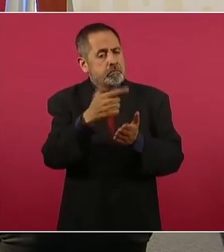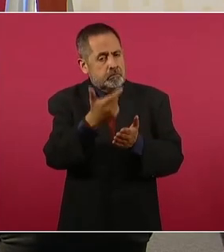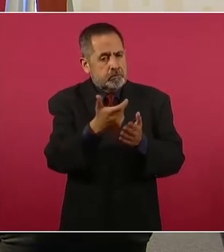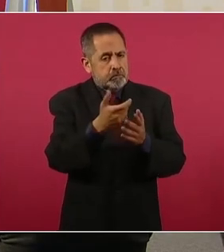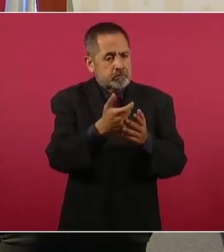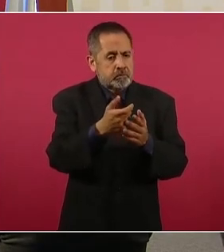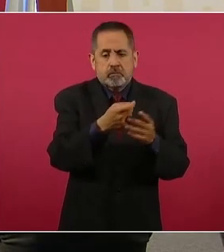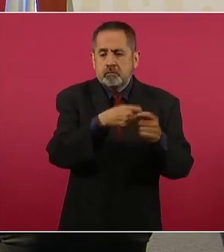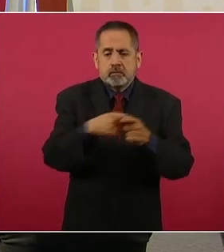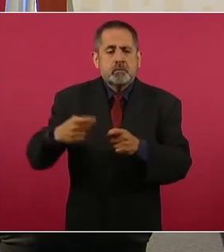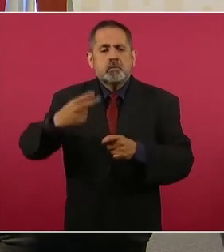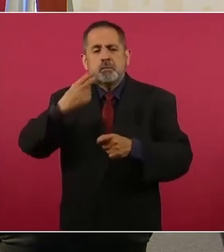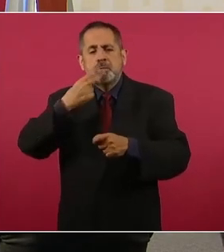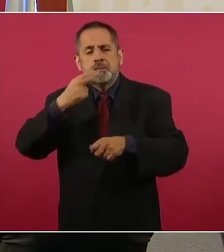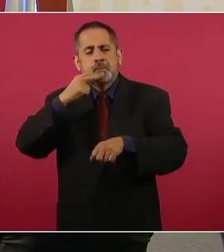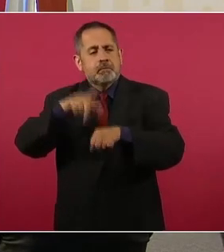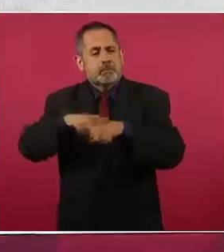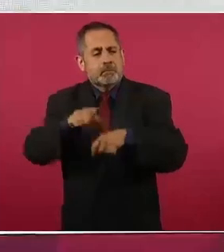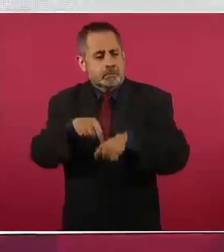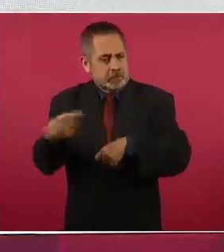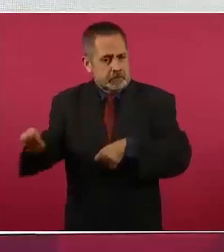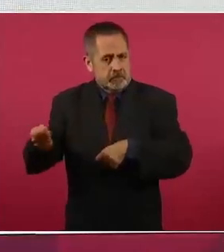de utilidades a 200 mil.